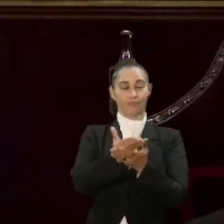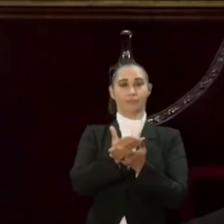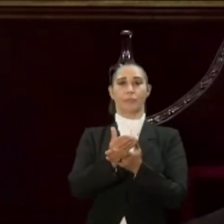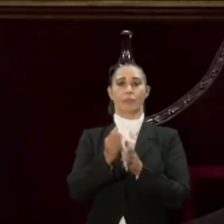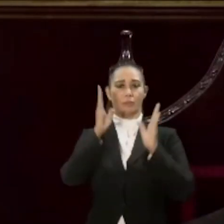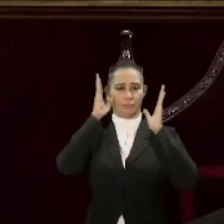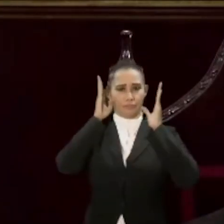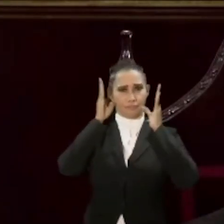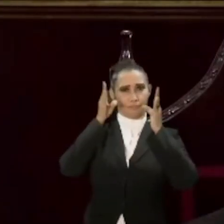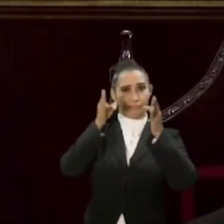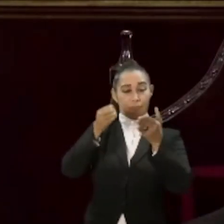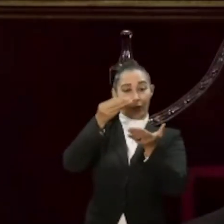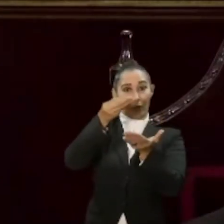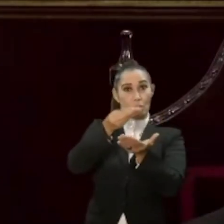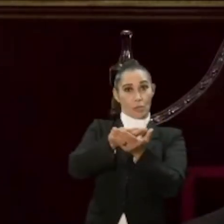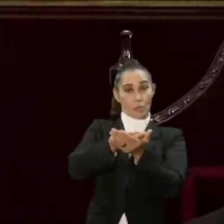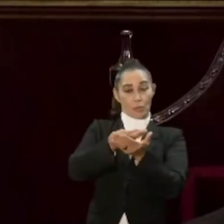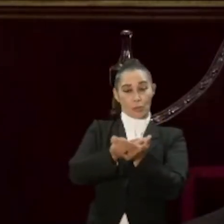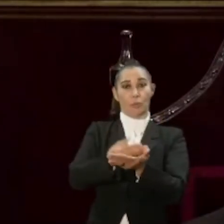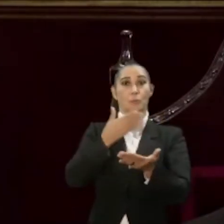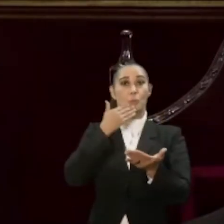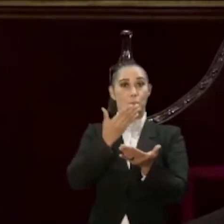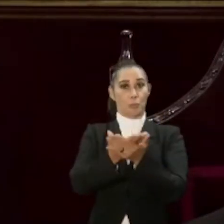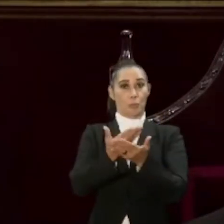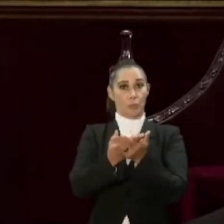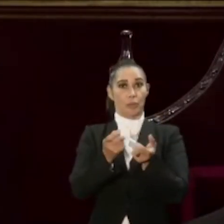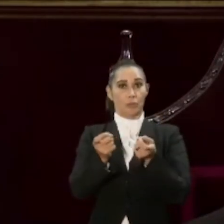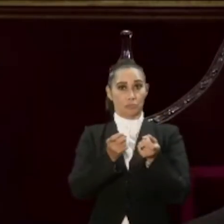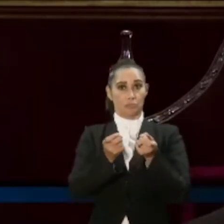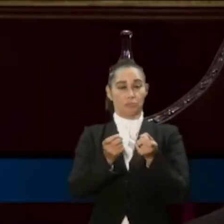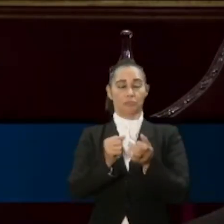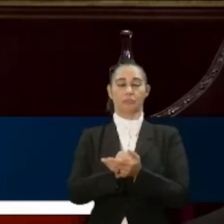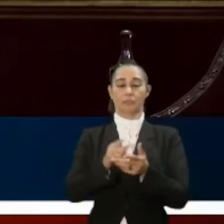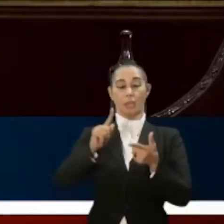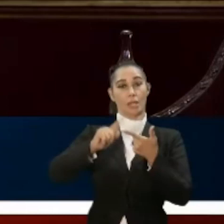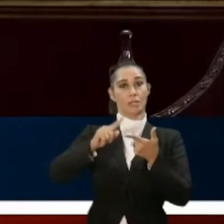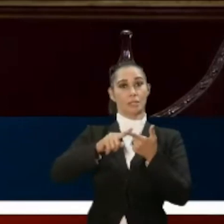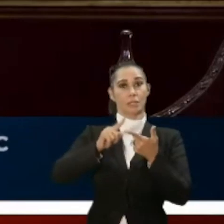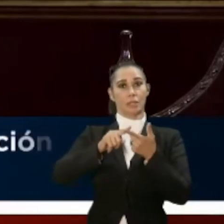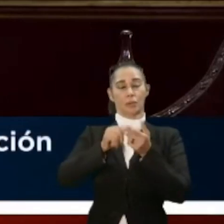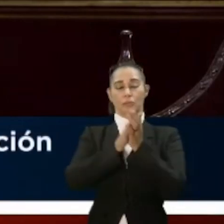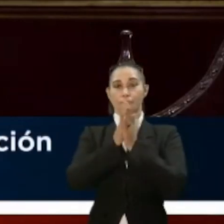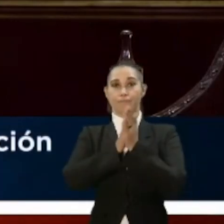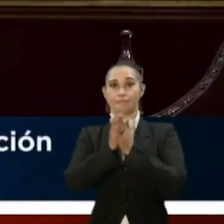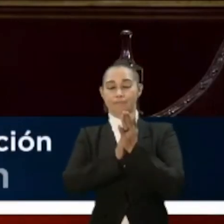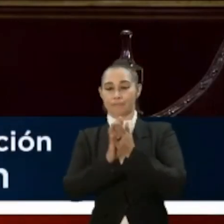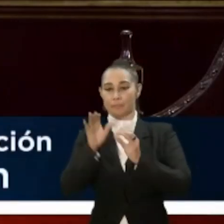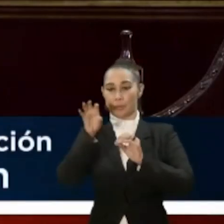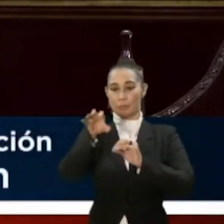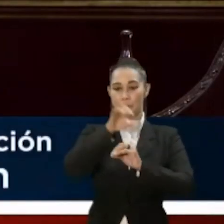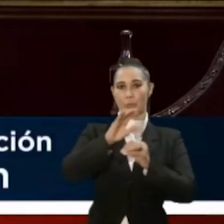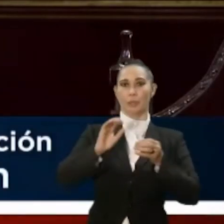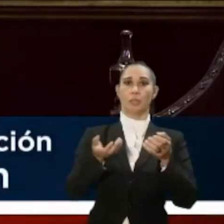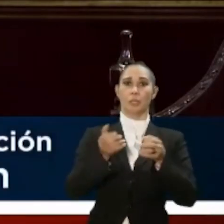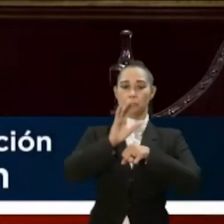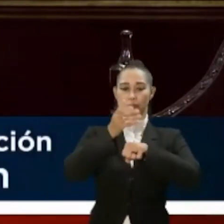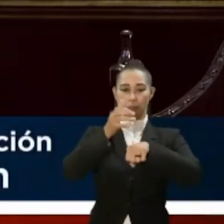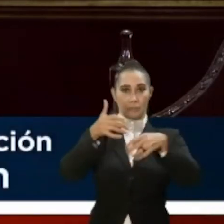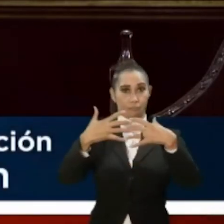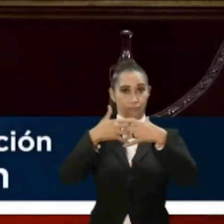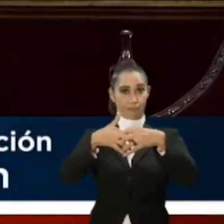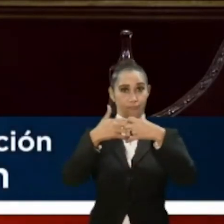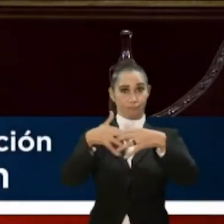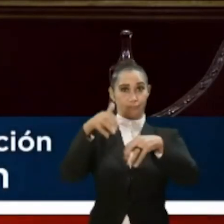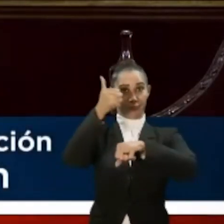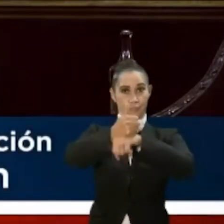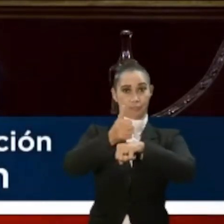de una estructura de costos y precios eficientes. Segundo, estimular la flexibilidad y diversificación del parque de generación para